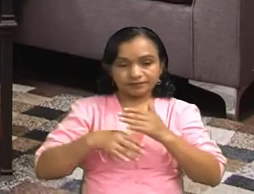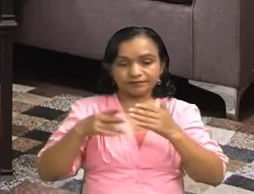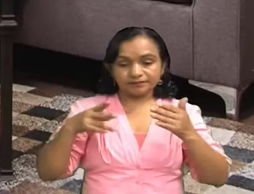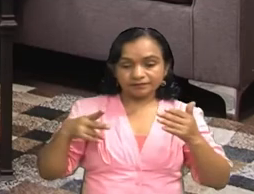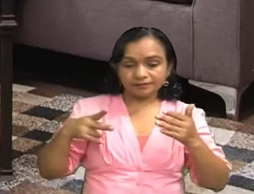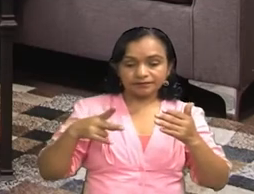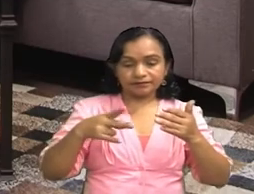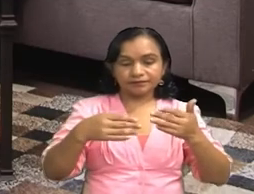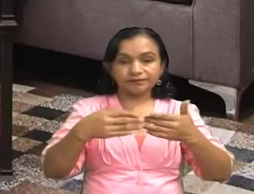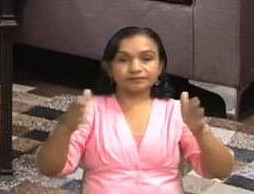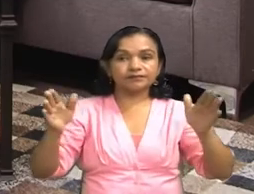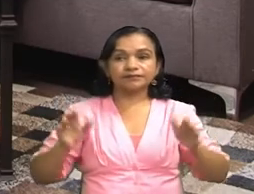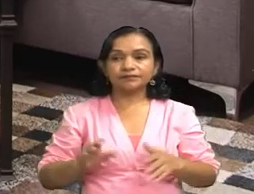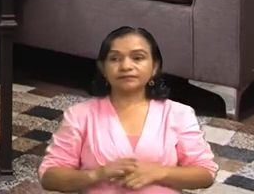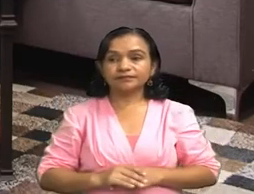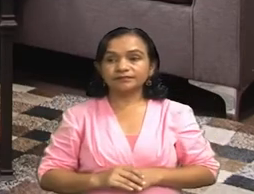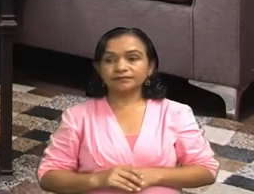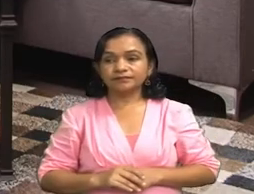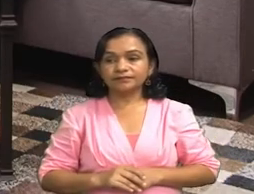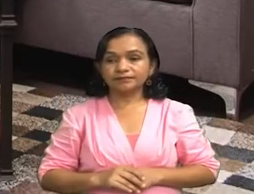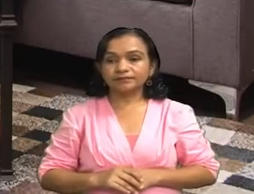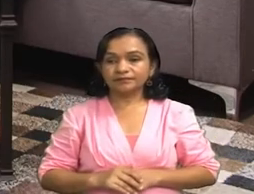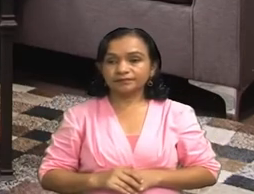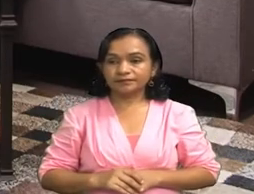claro. Y me dice